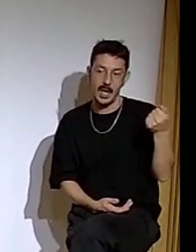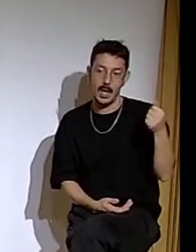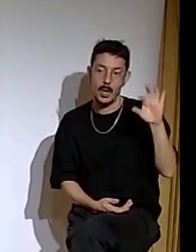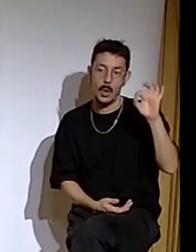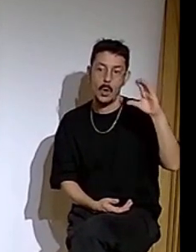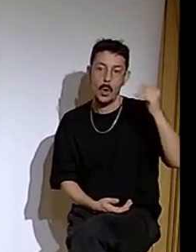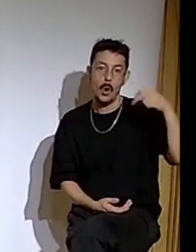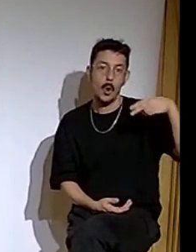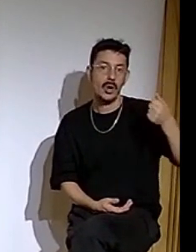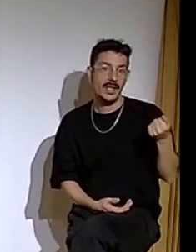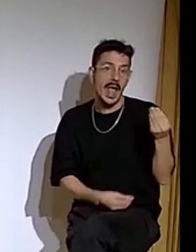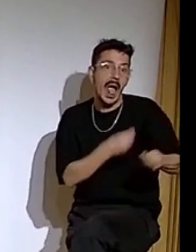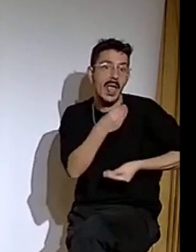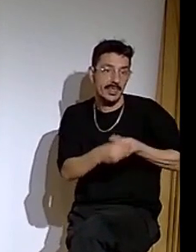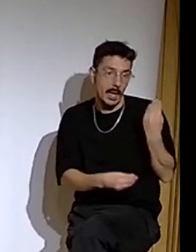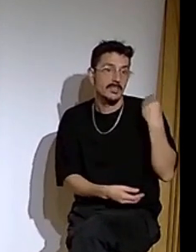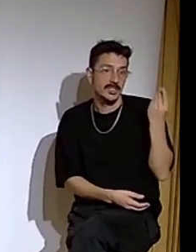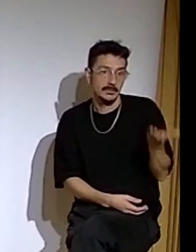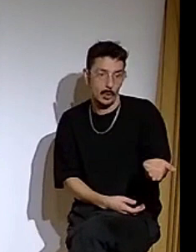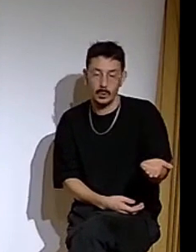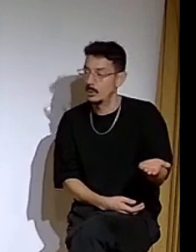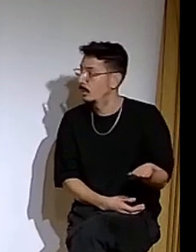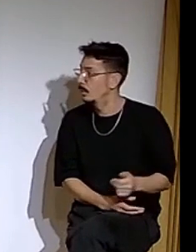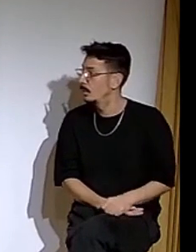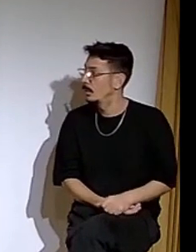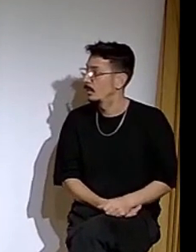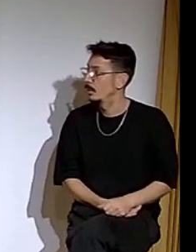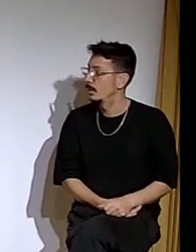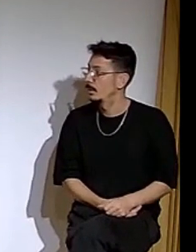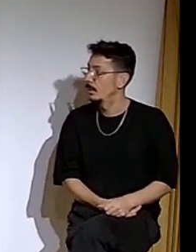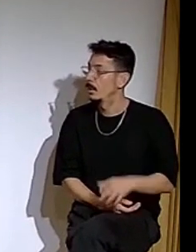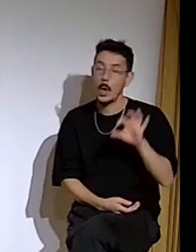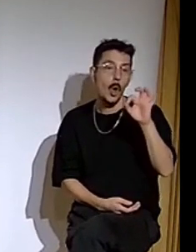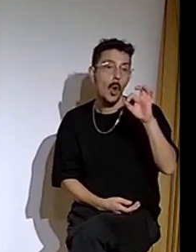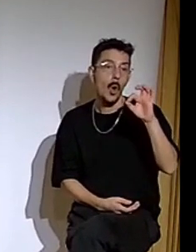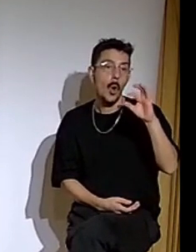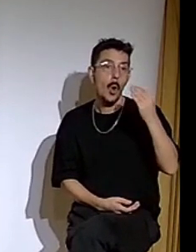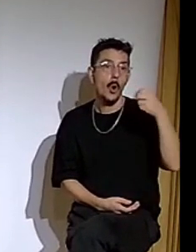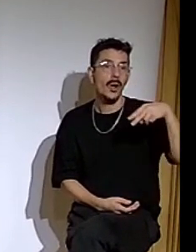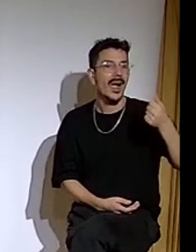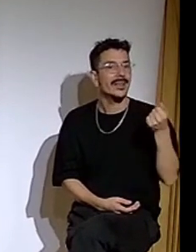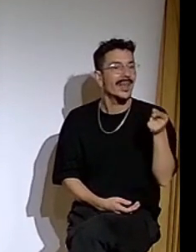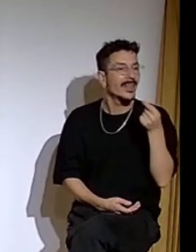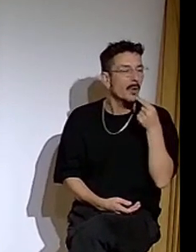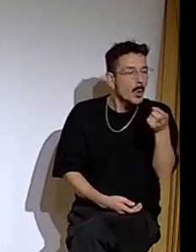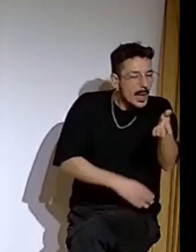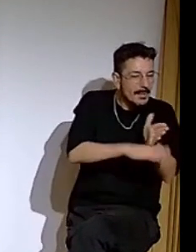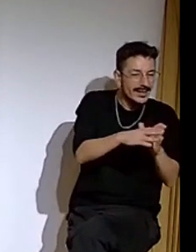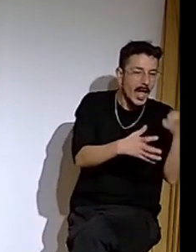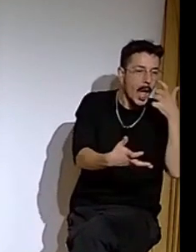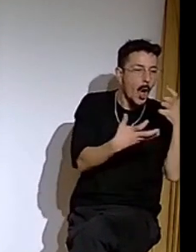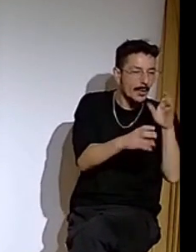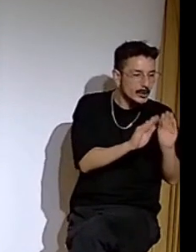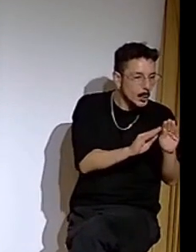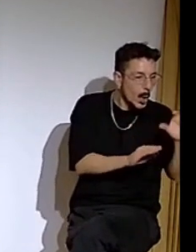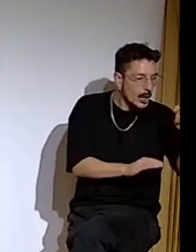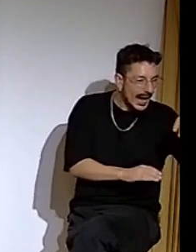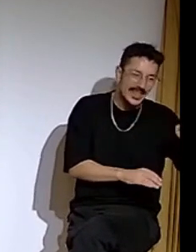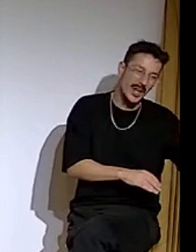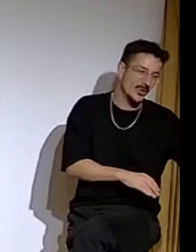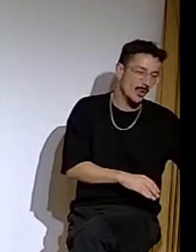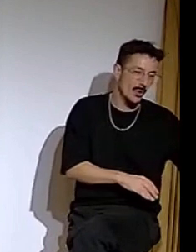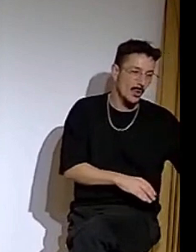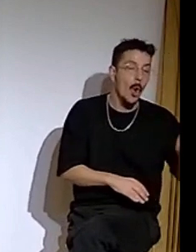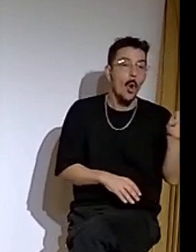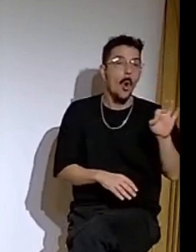ocaña también también censuraríamos ocaña también le diríamos ocaña que esta parte de su obra así pero esto no que ir travestida